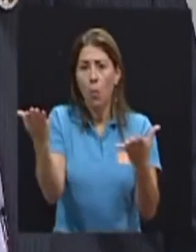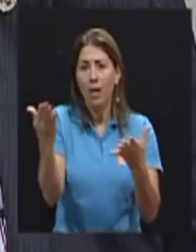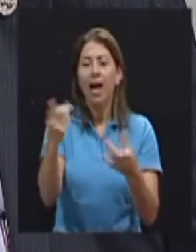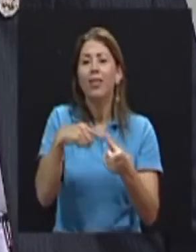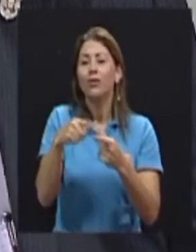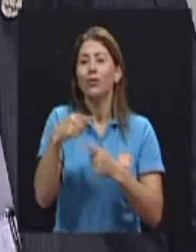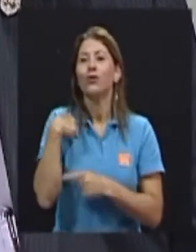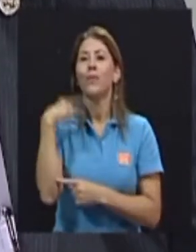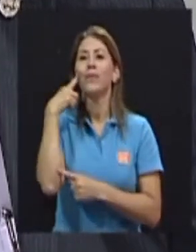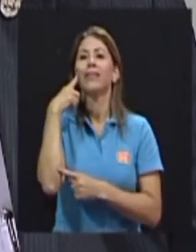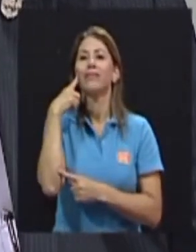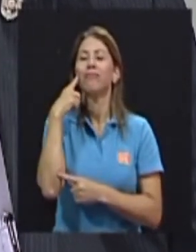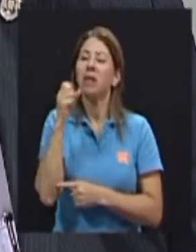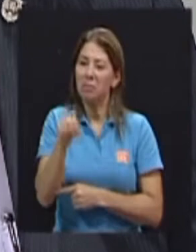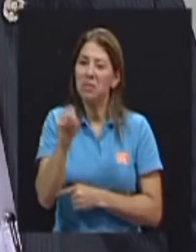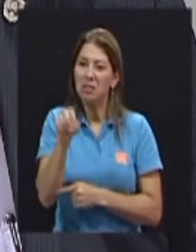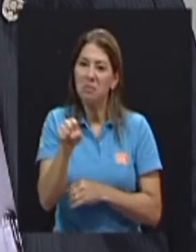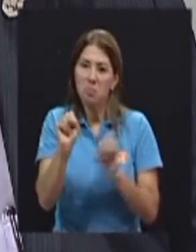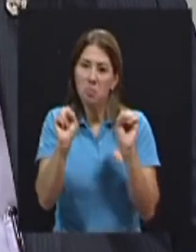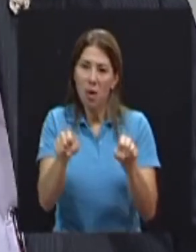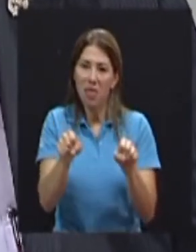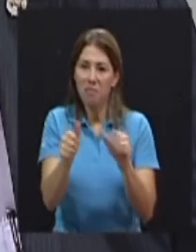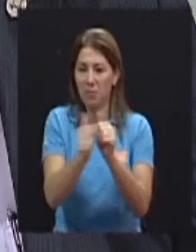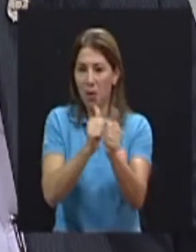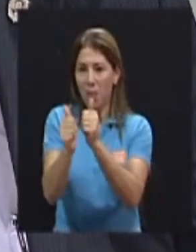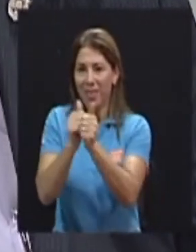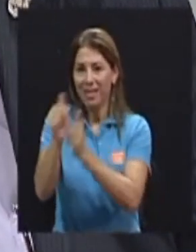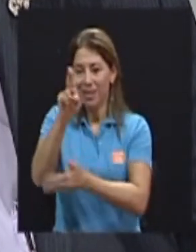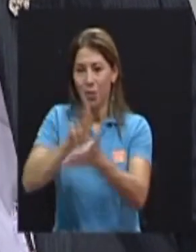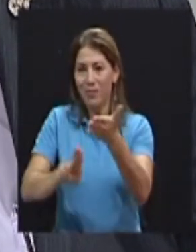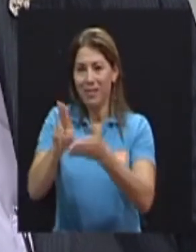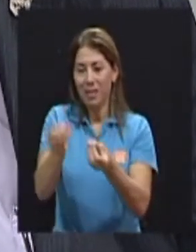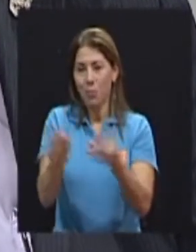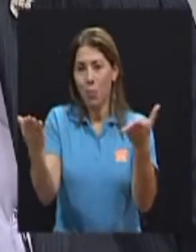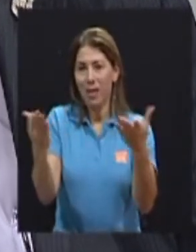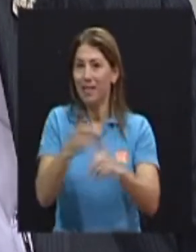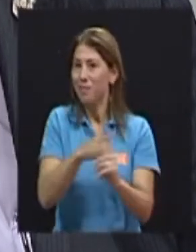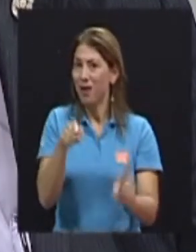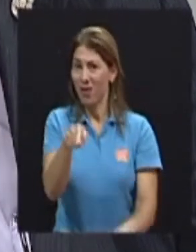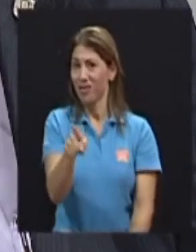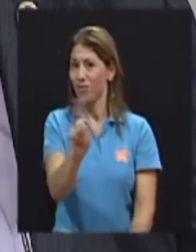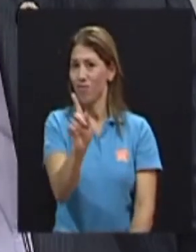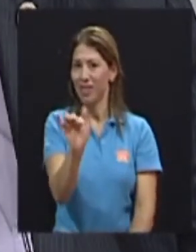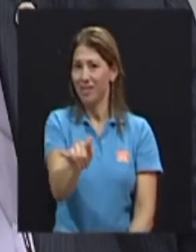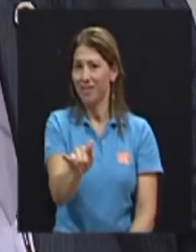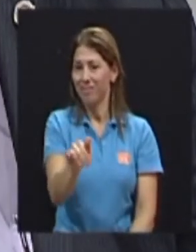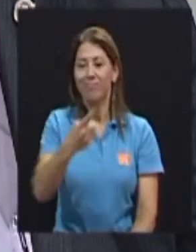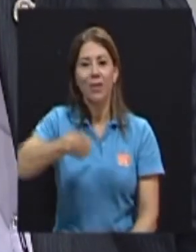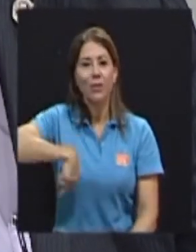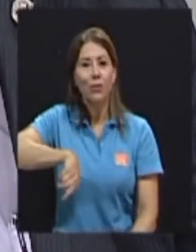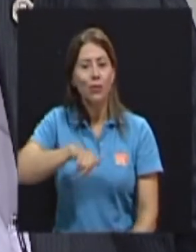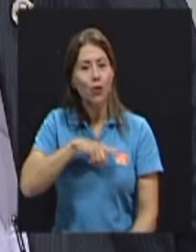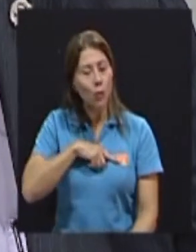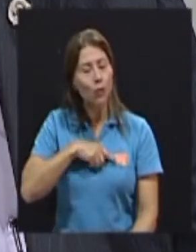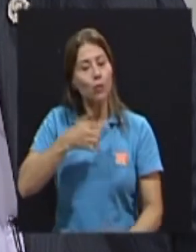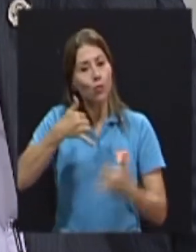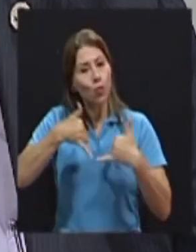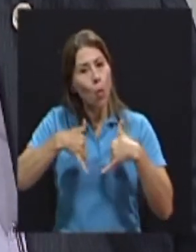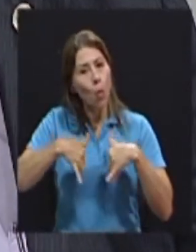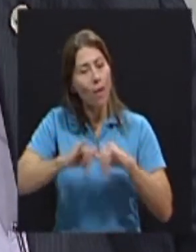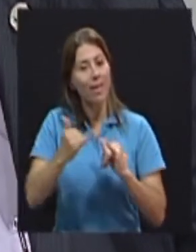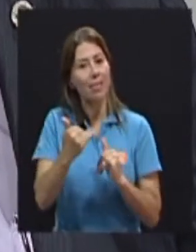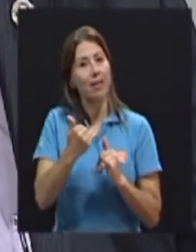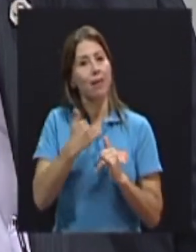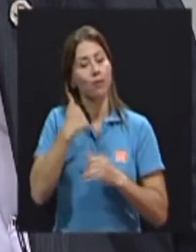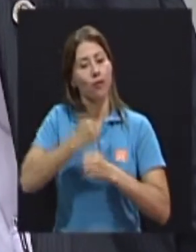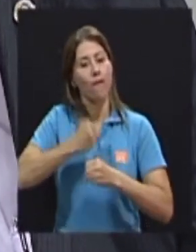en competencia entre las universidades públicas. Pero eso no es así. Seguimos teniendo una enorme deuda con un sector muy